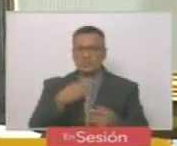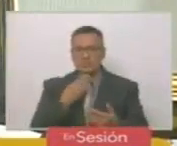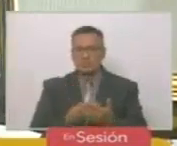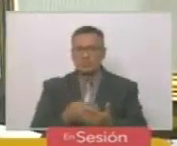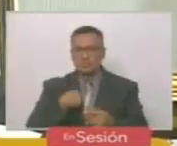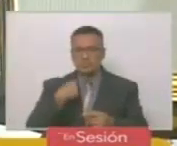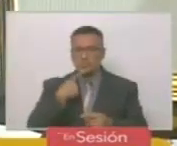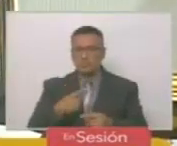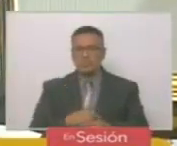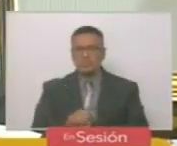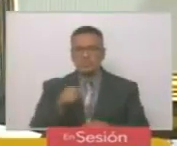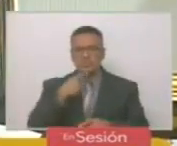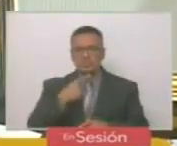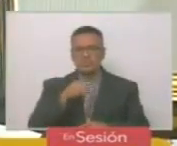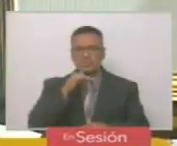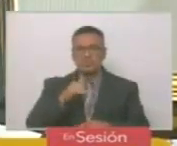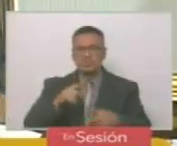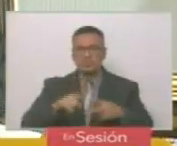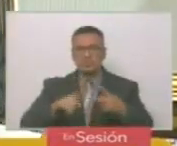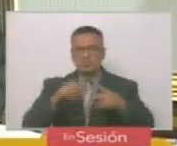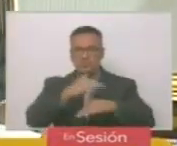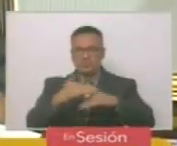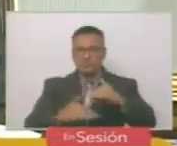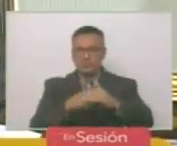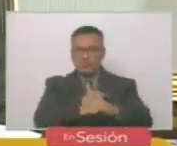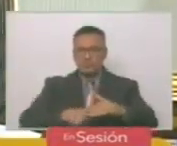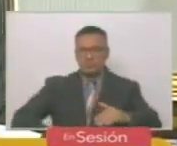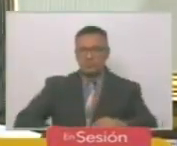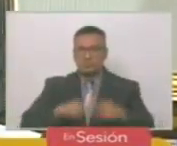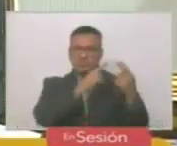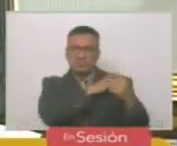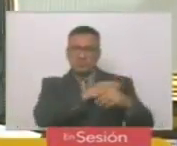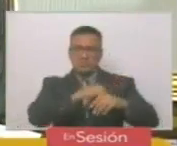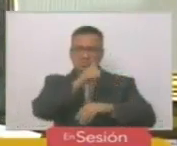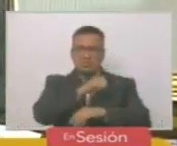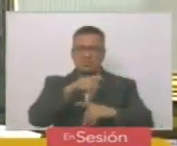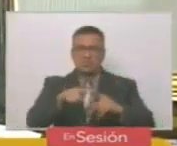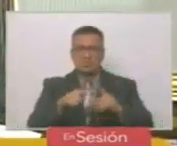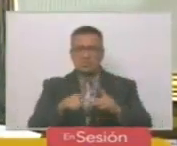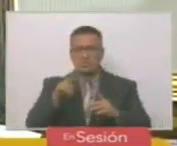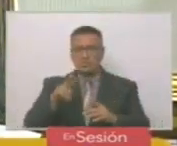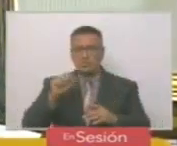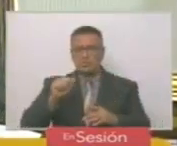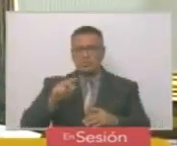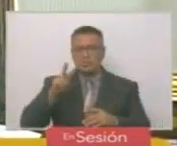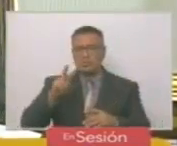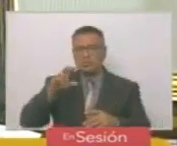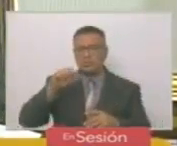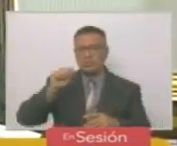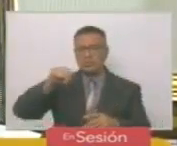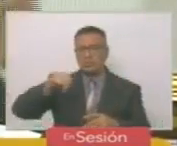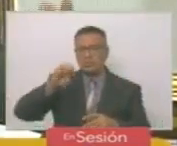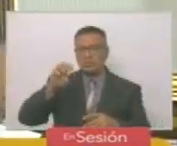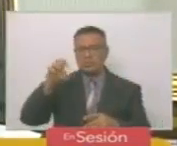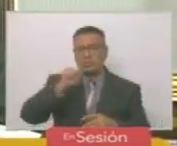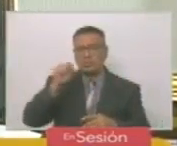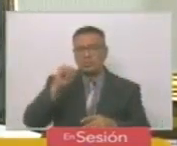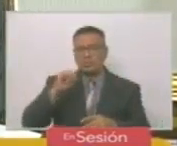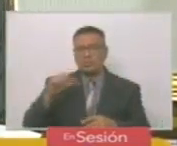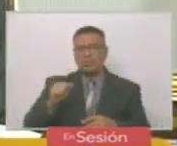dijeron la segunda vicepresidenta y jefa de la delegación ante Bakú, Vanessa Montero, el